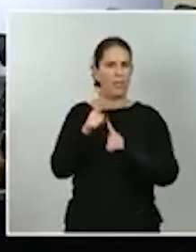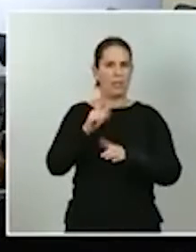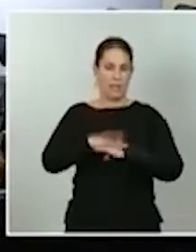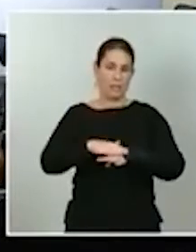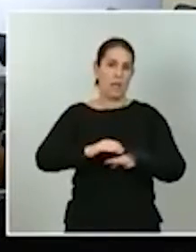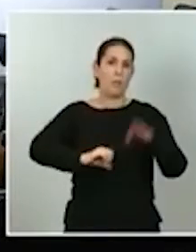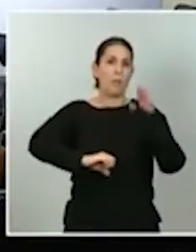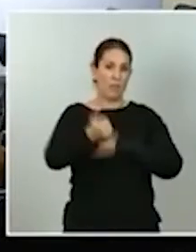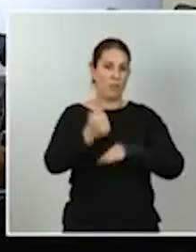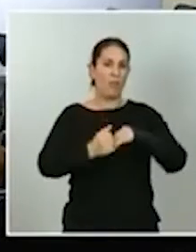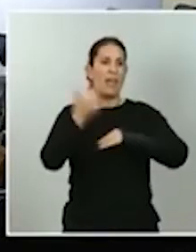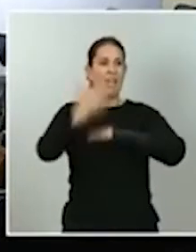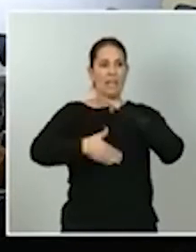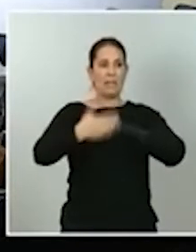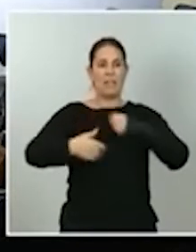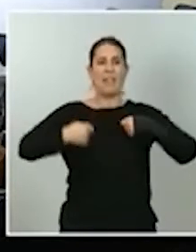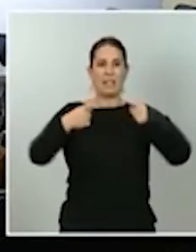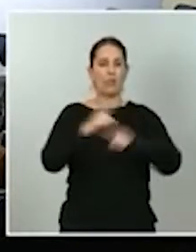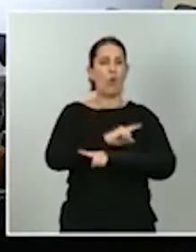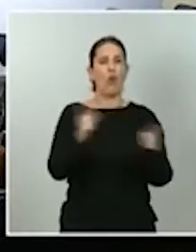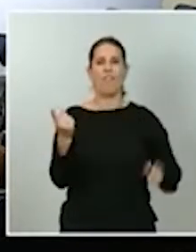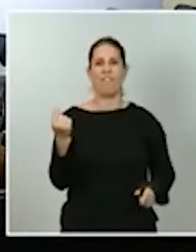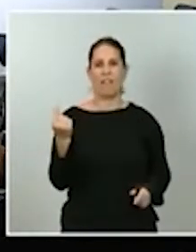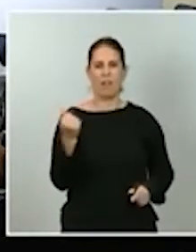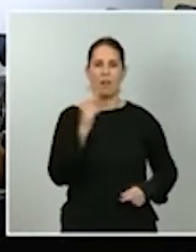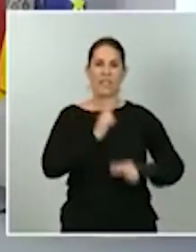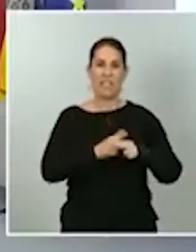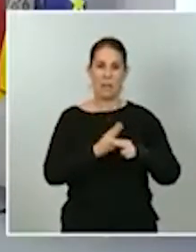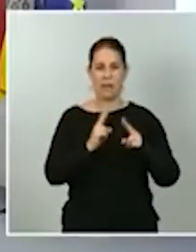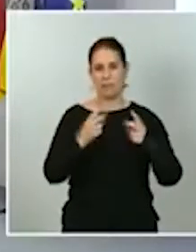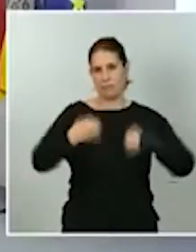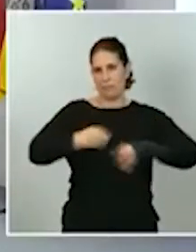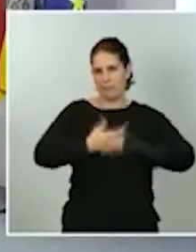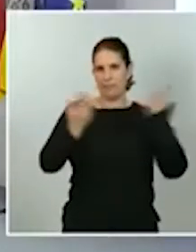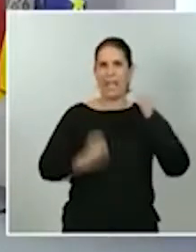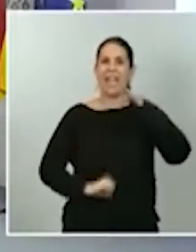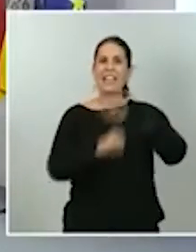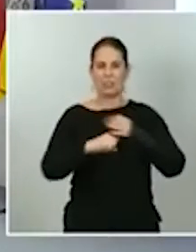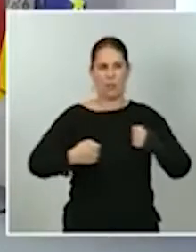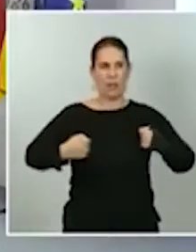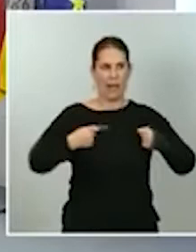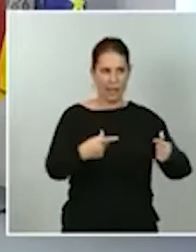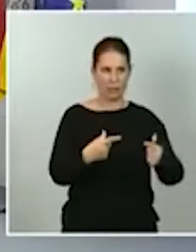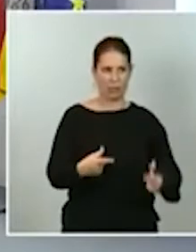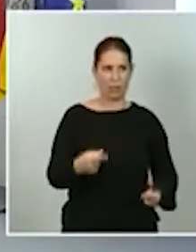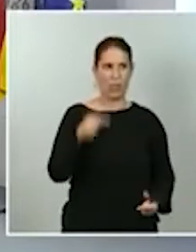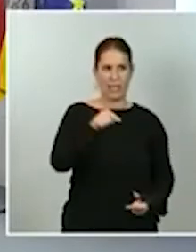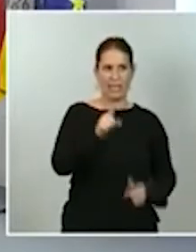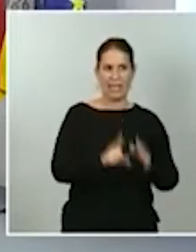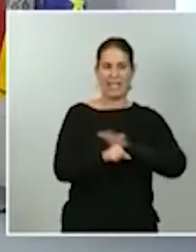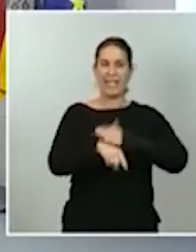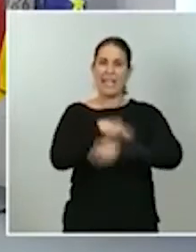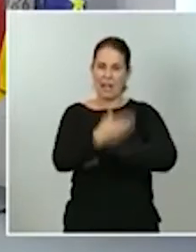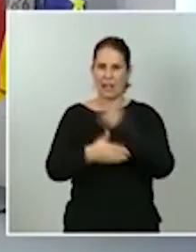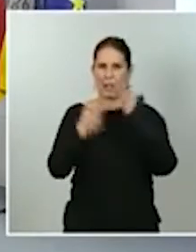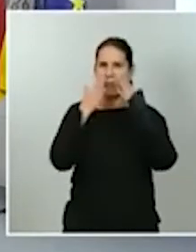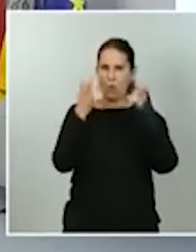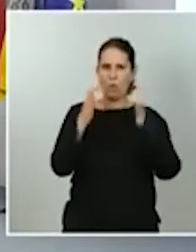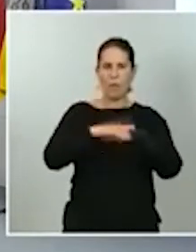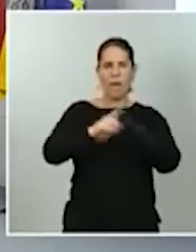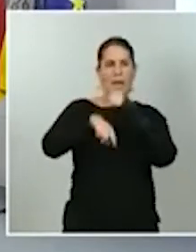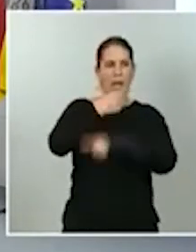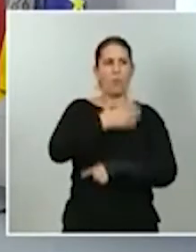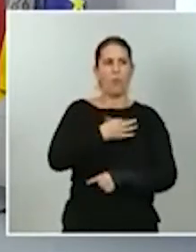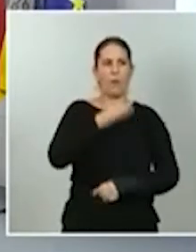de gasto no financiero el llamado normalmente como techo de gasto que crece de forma notable para cumplir con la misión